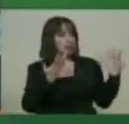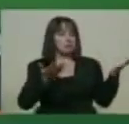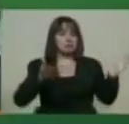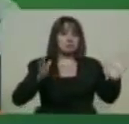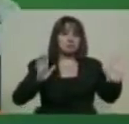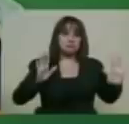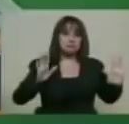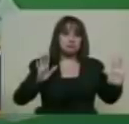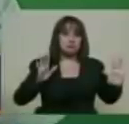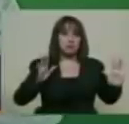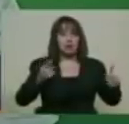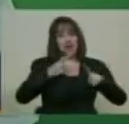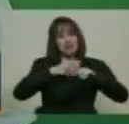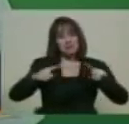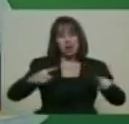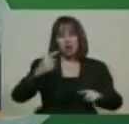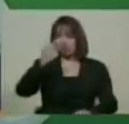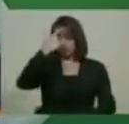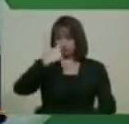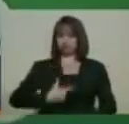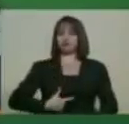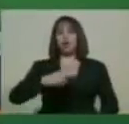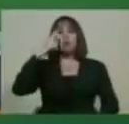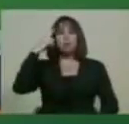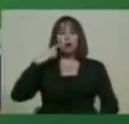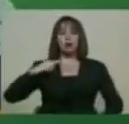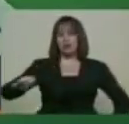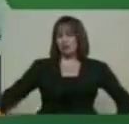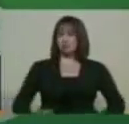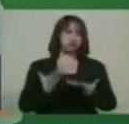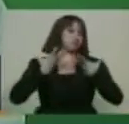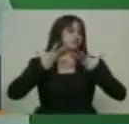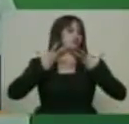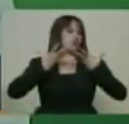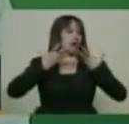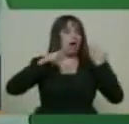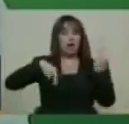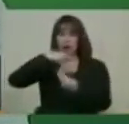Pero Bolívar era fuego sagrado, Bolívar era revolución,